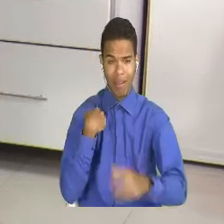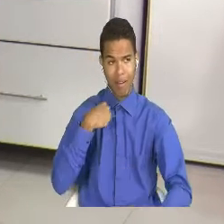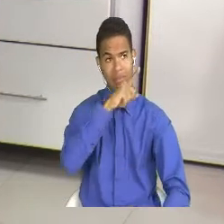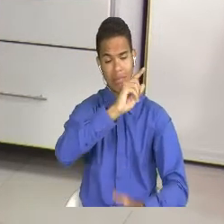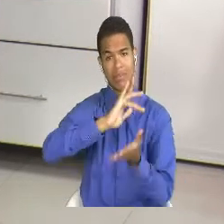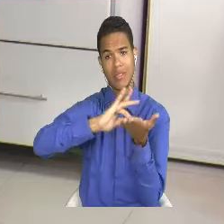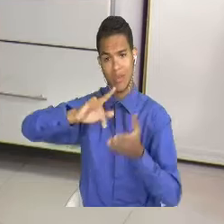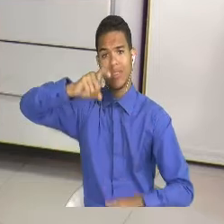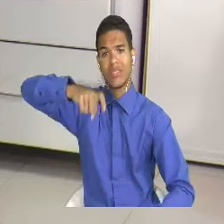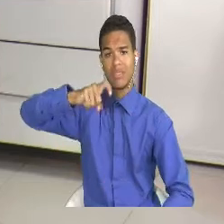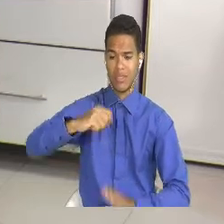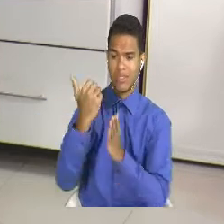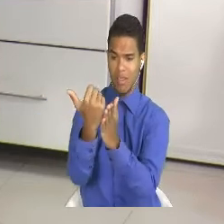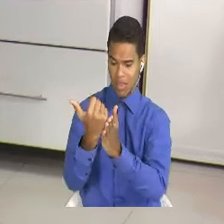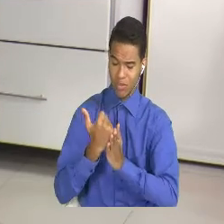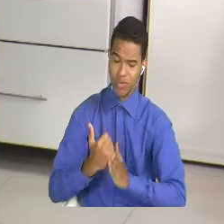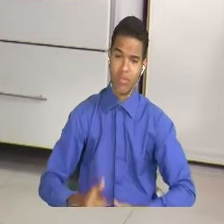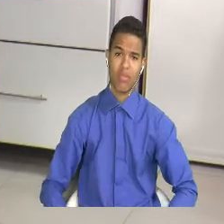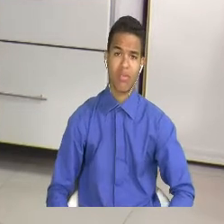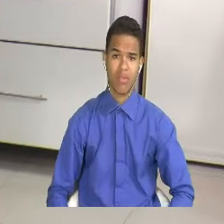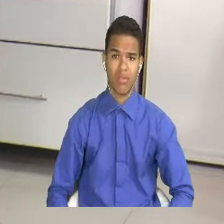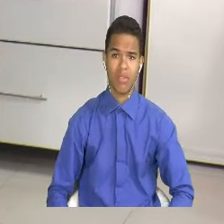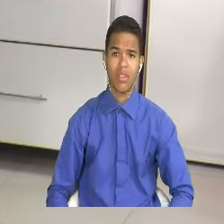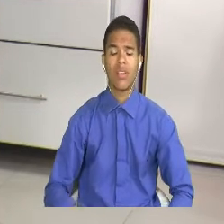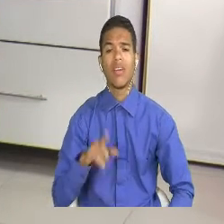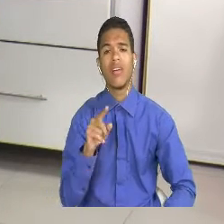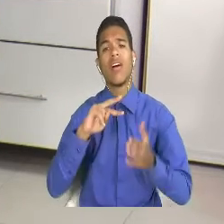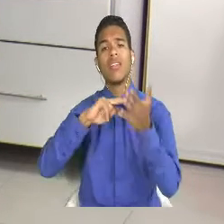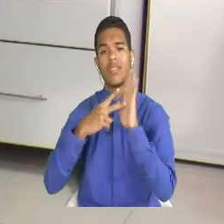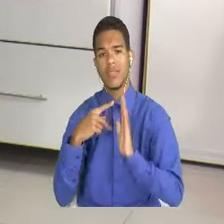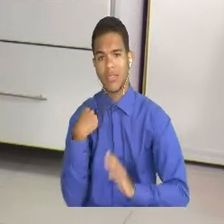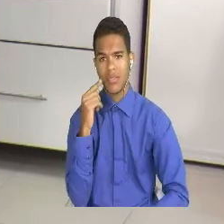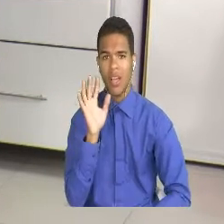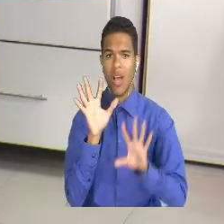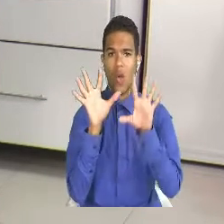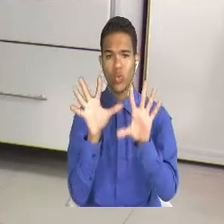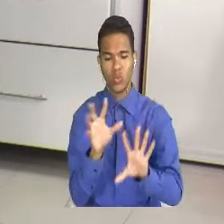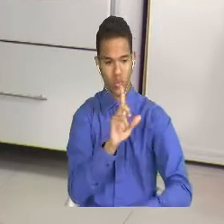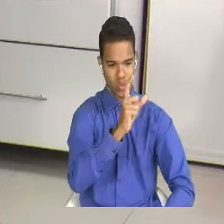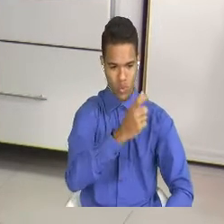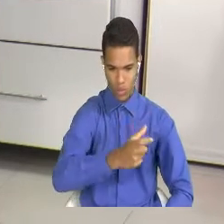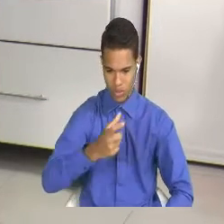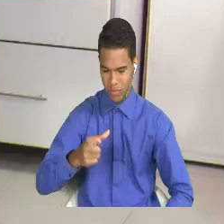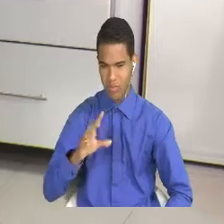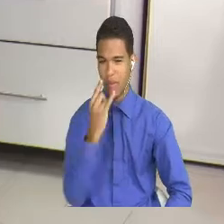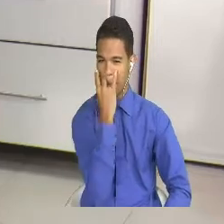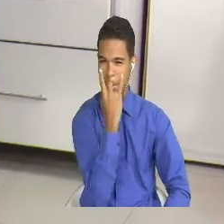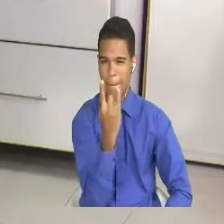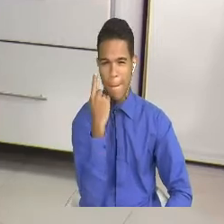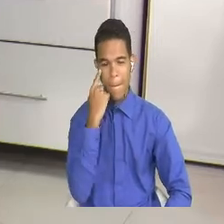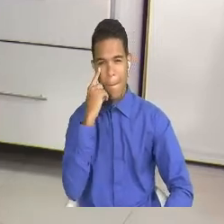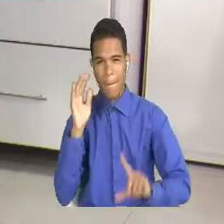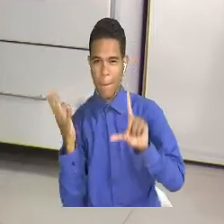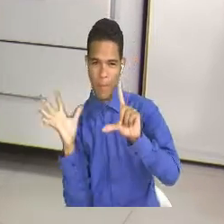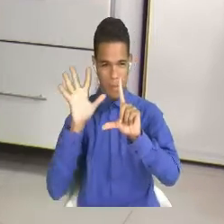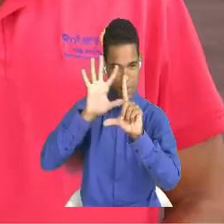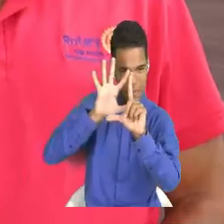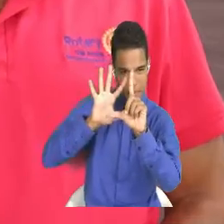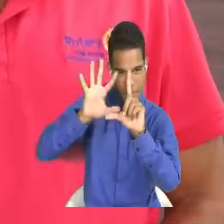Ok, ayudas completamente interesantes para todas estas personas, porque bueno, vemos las imágenes en medios nacionales y son